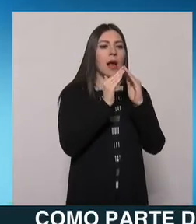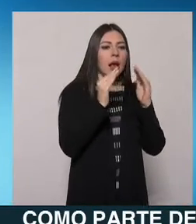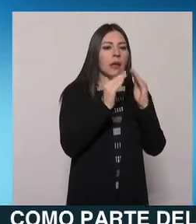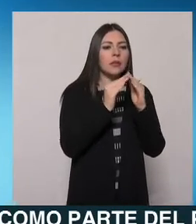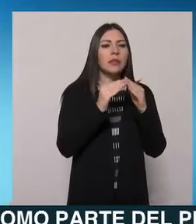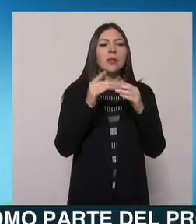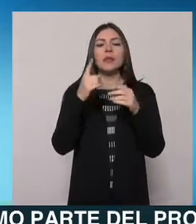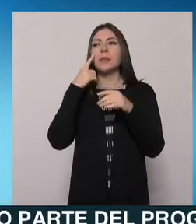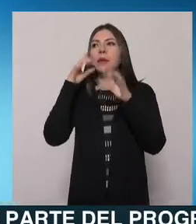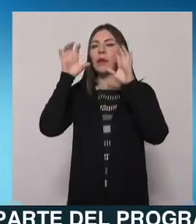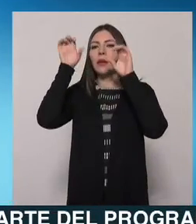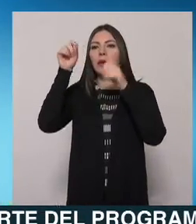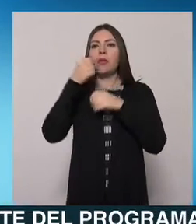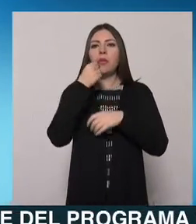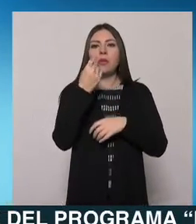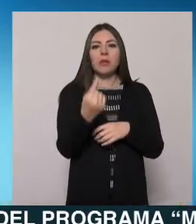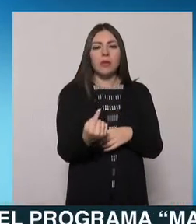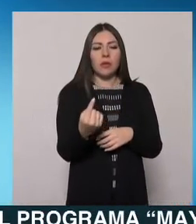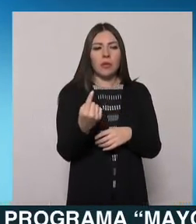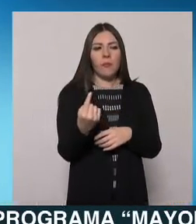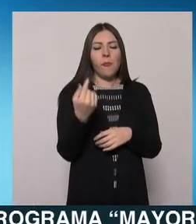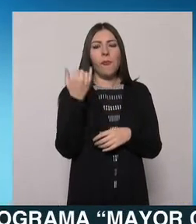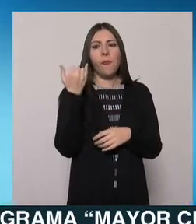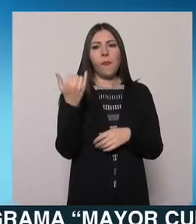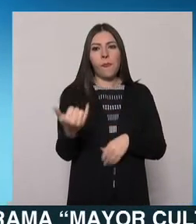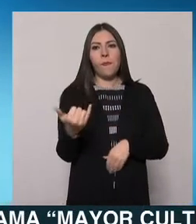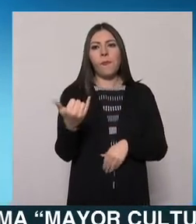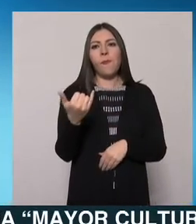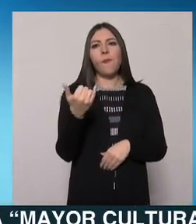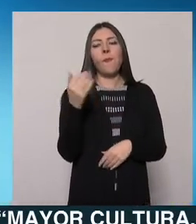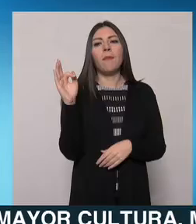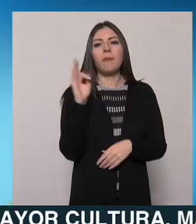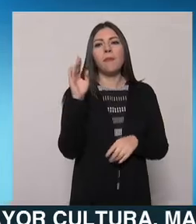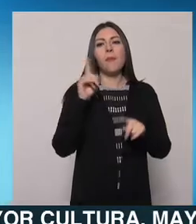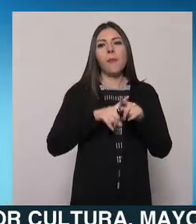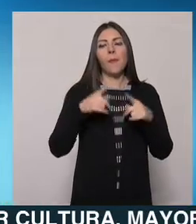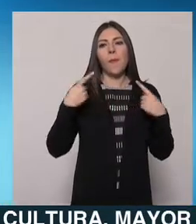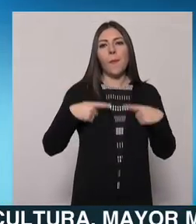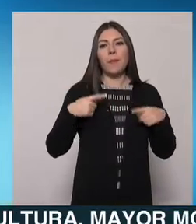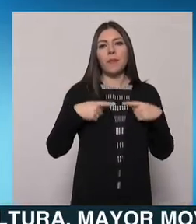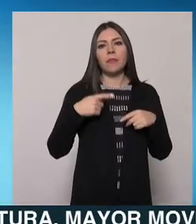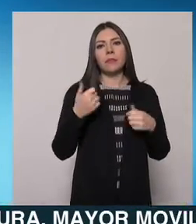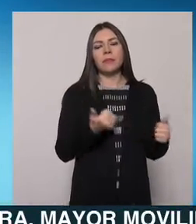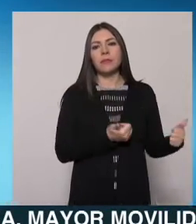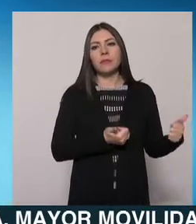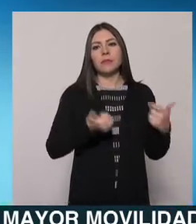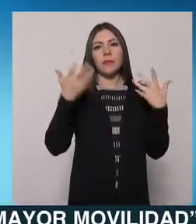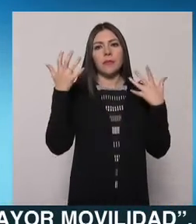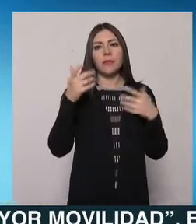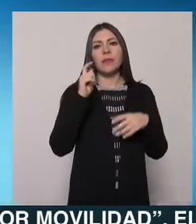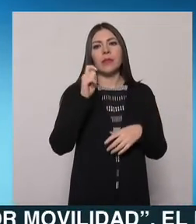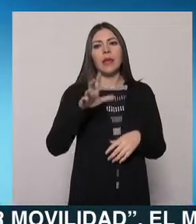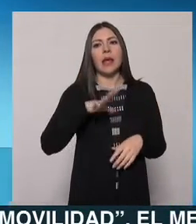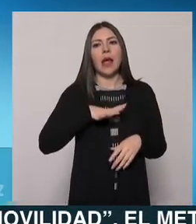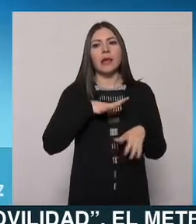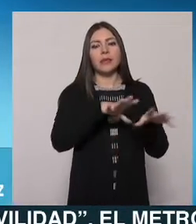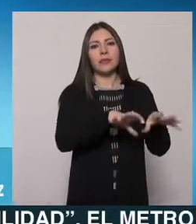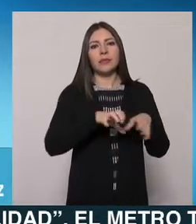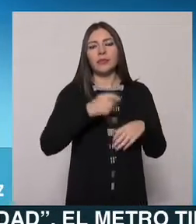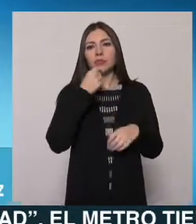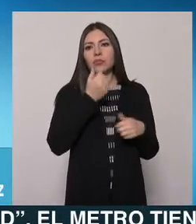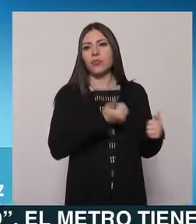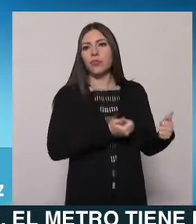localización y aseguramiento de este menor y del probable sustractor o sustractora que lo tiene.